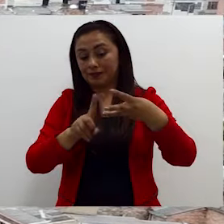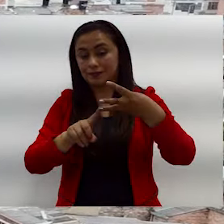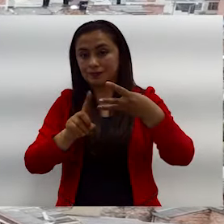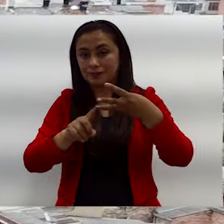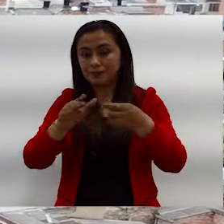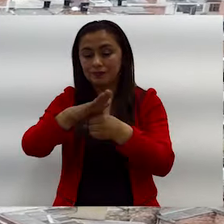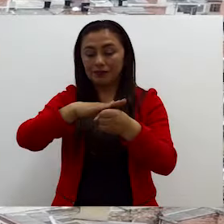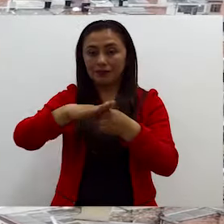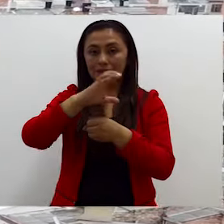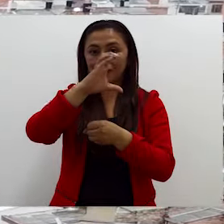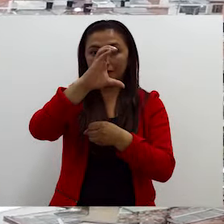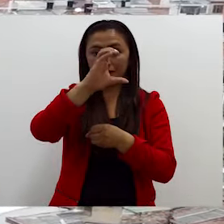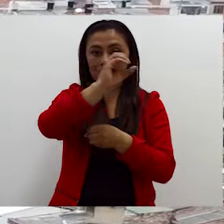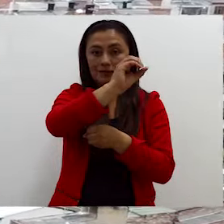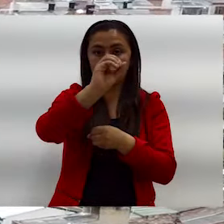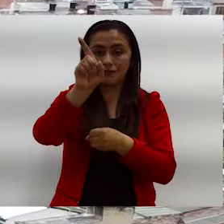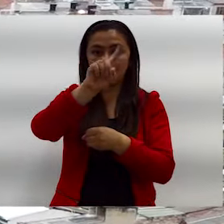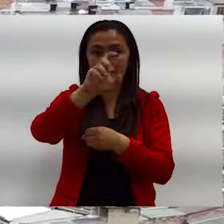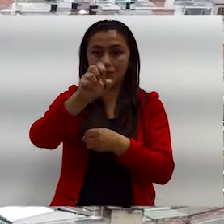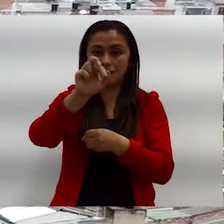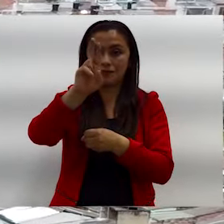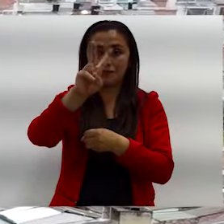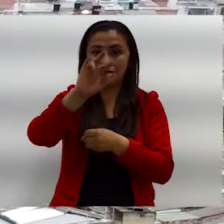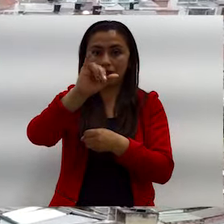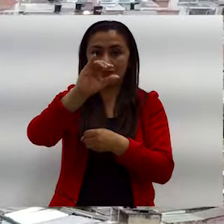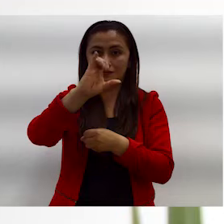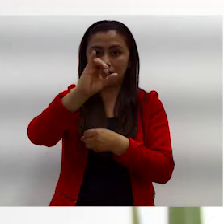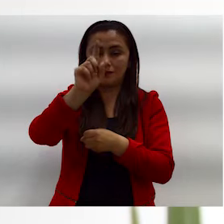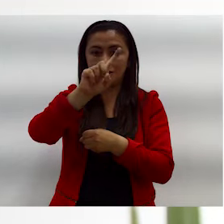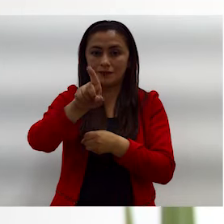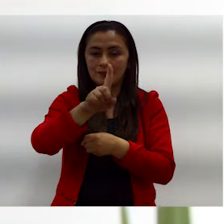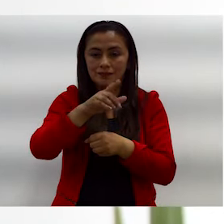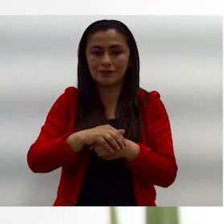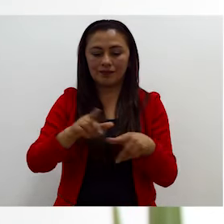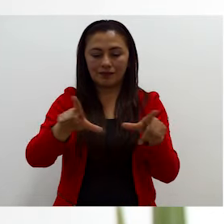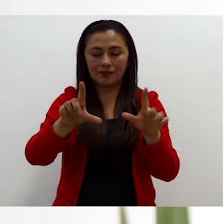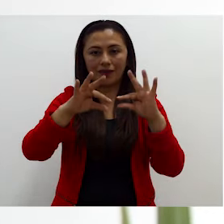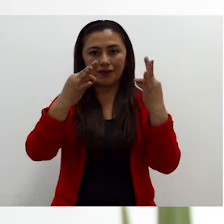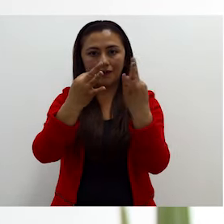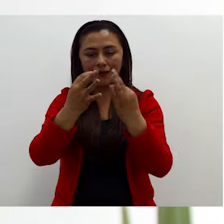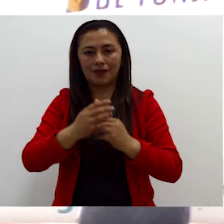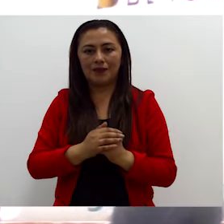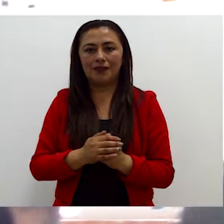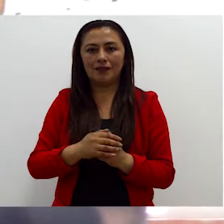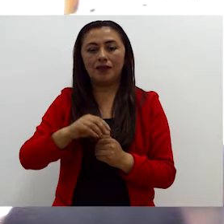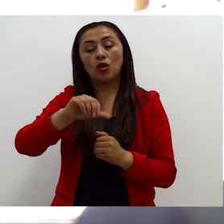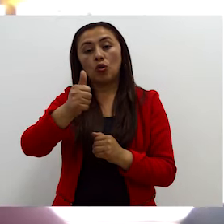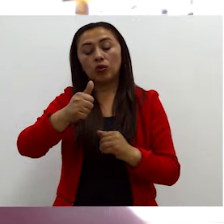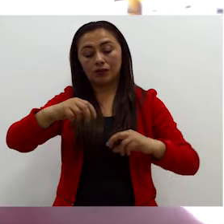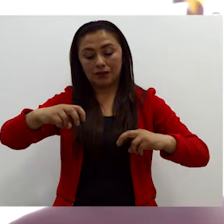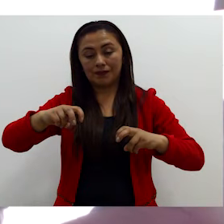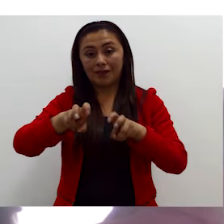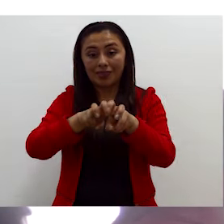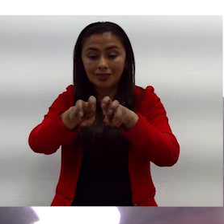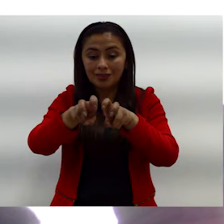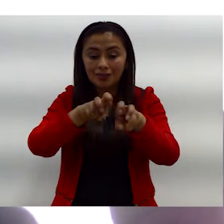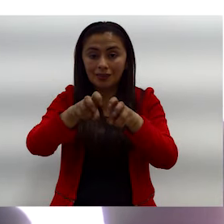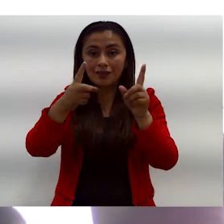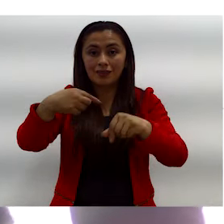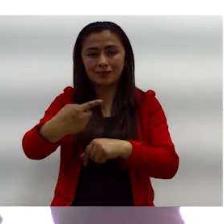el barrio Urbanización Coservicios. Ponemos en funcionamiento igualmente la inspección novena de tránsito, que estará